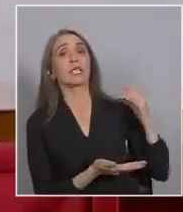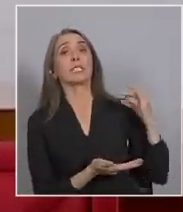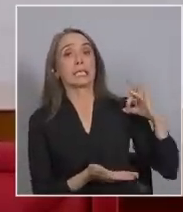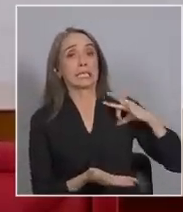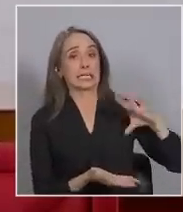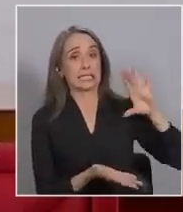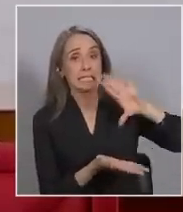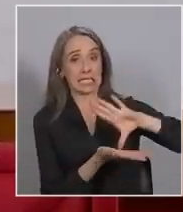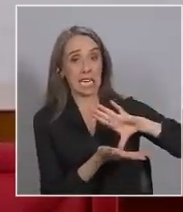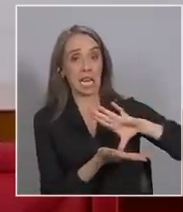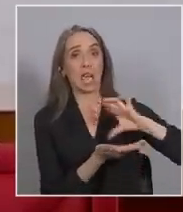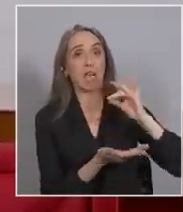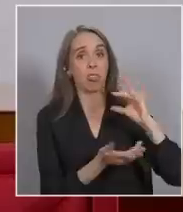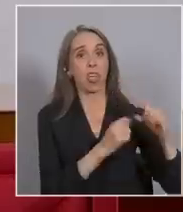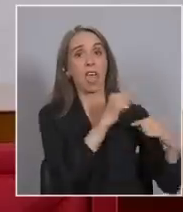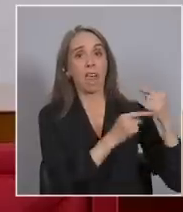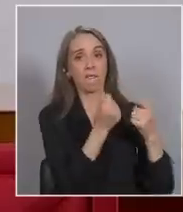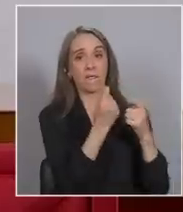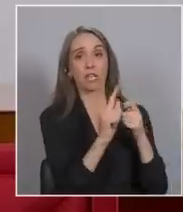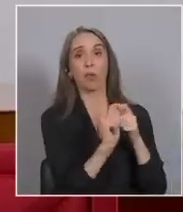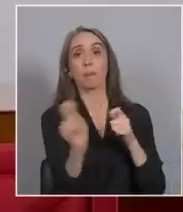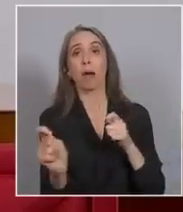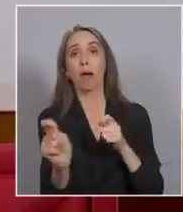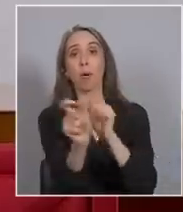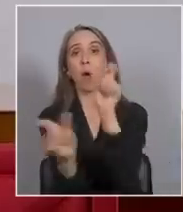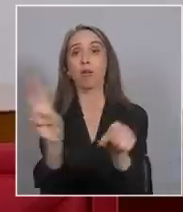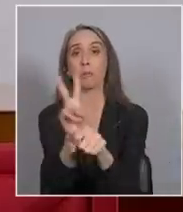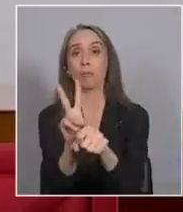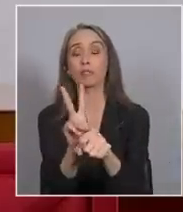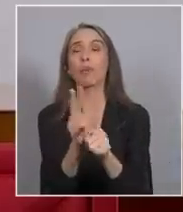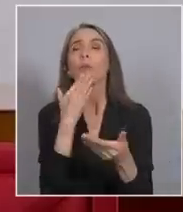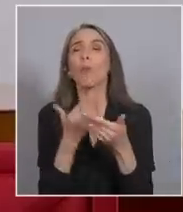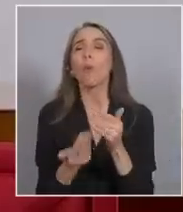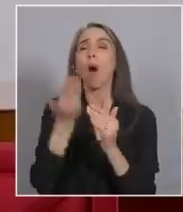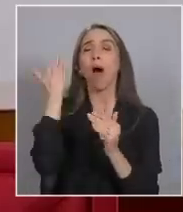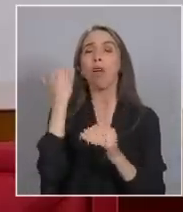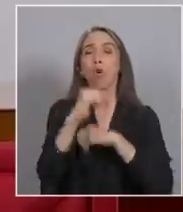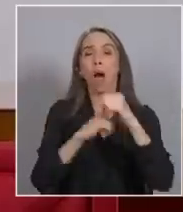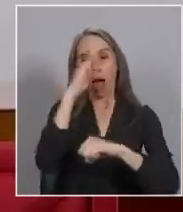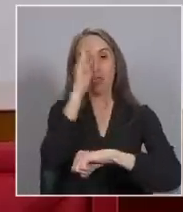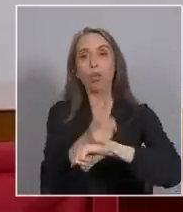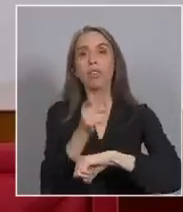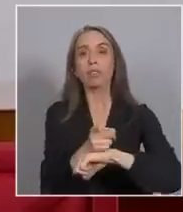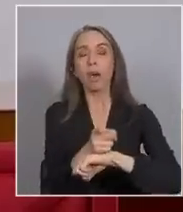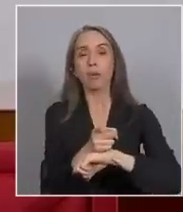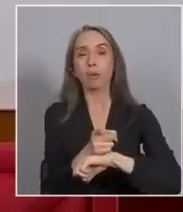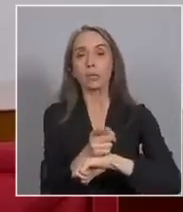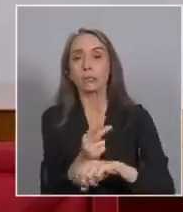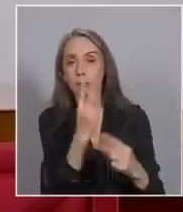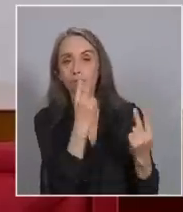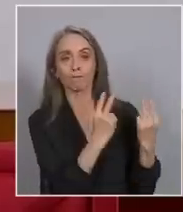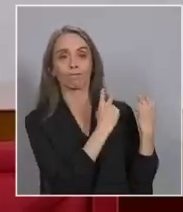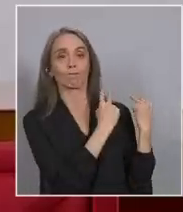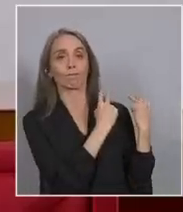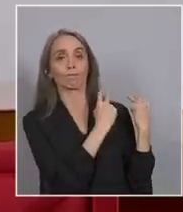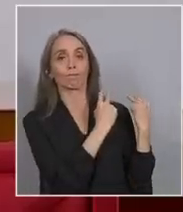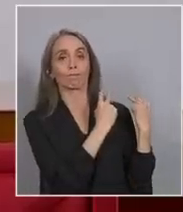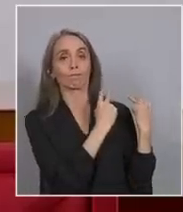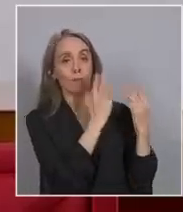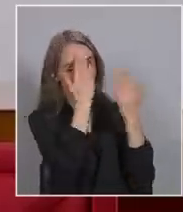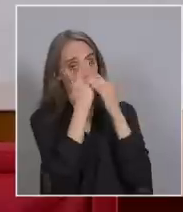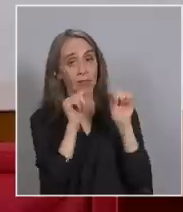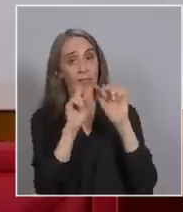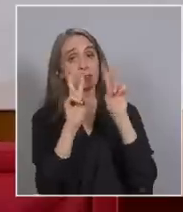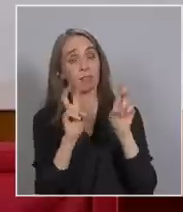una deuda histórica con los profesores generada en dictadura. Debo, frente a esto, ser muy sincero y